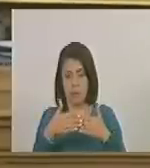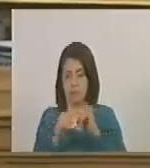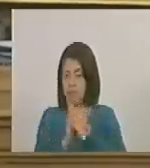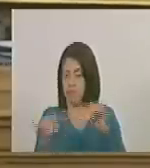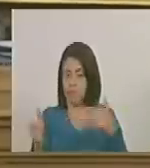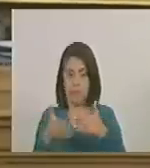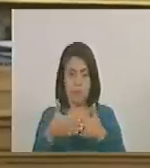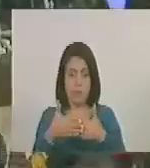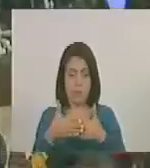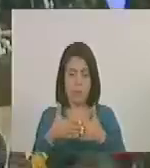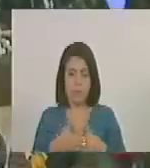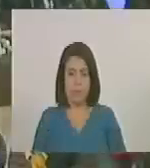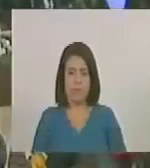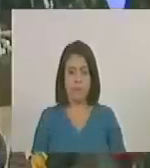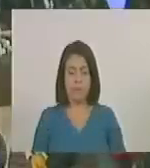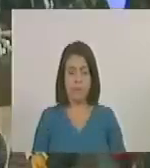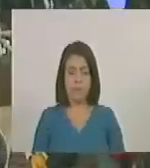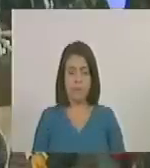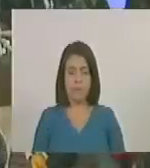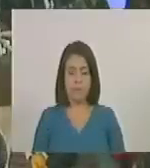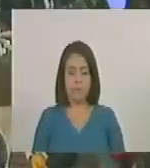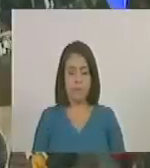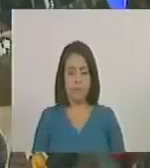Se cierra.